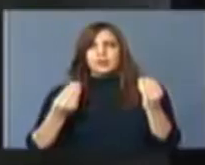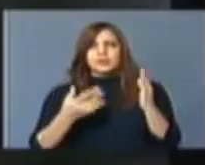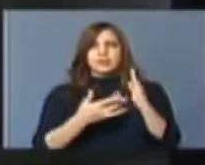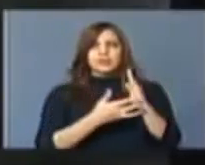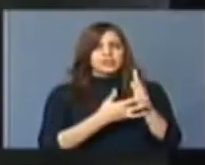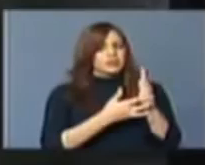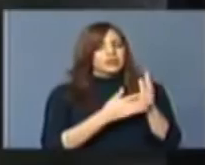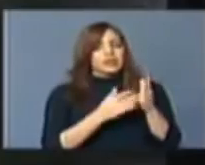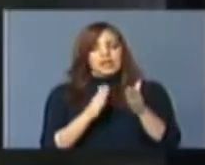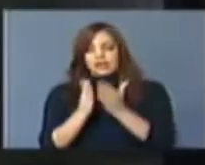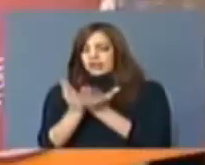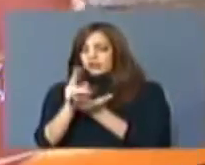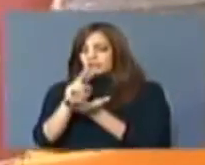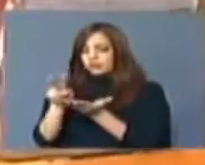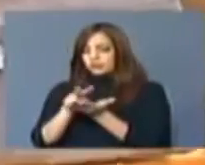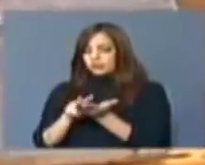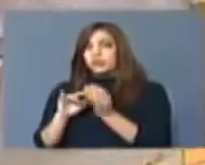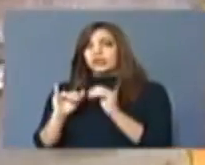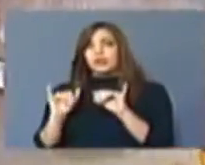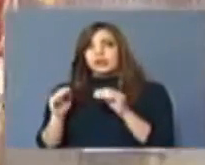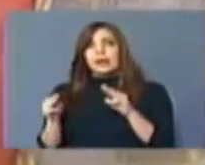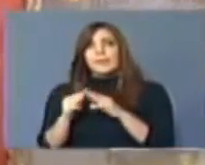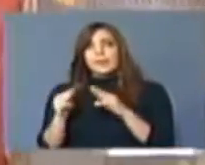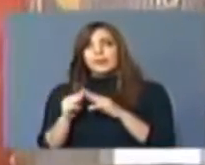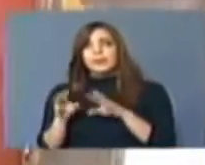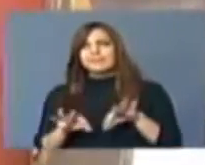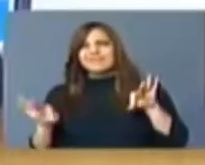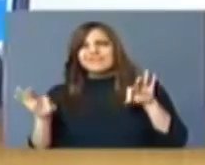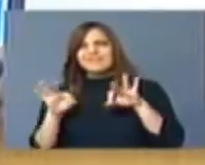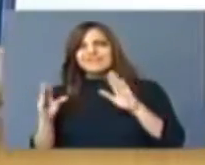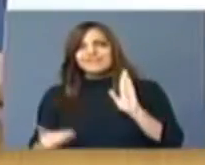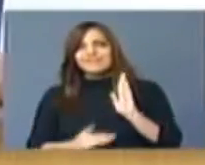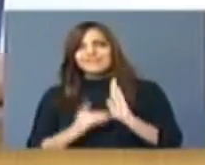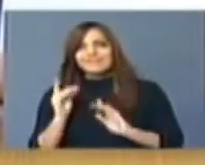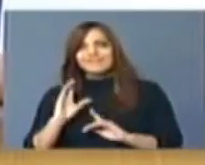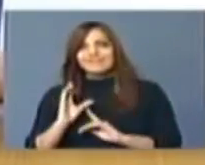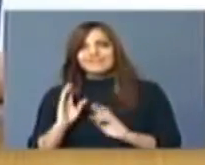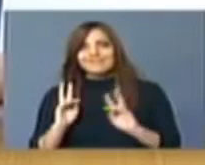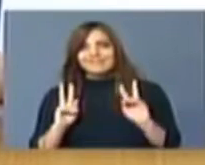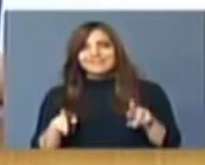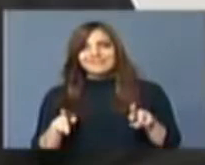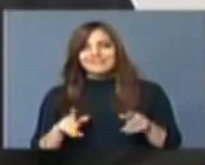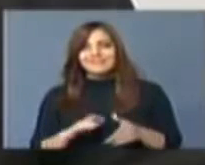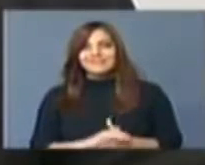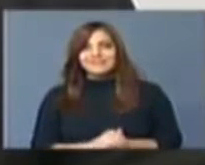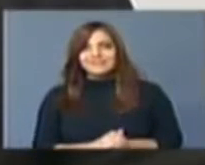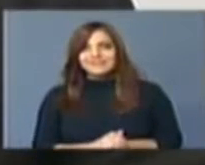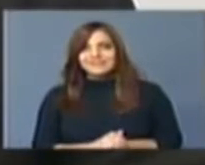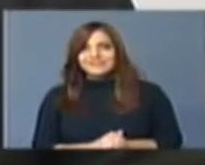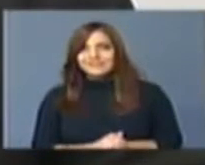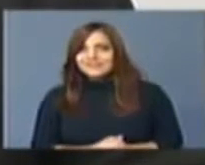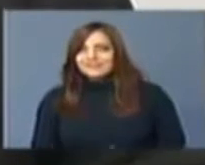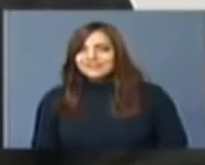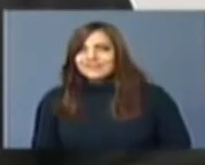la lectura a través de los libros juega un papel fundamental en el desarrollo cultural de las personas. Es evidente que hay